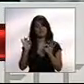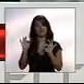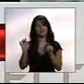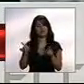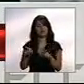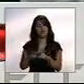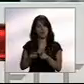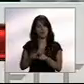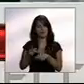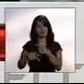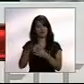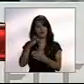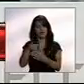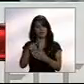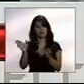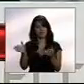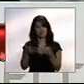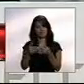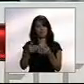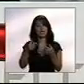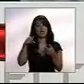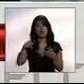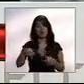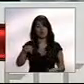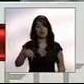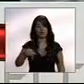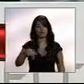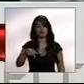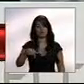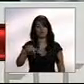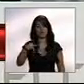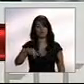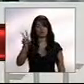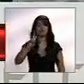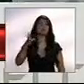este proceso electoral que ha sido celebrado el día de hoy. Muchísimas gracias.